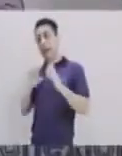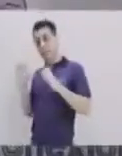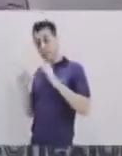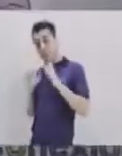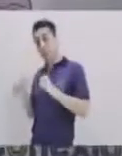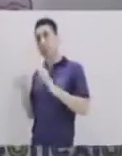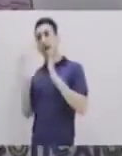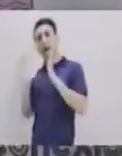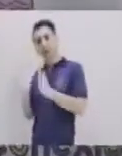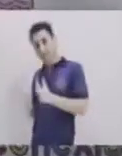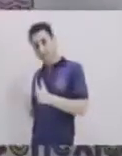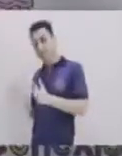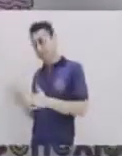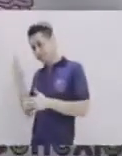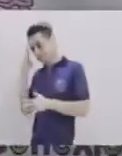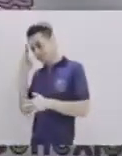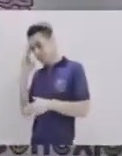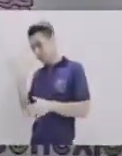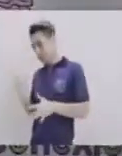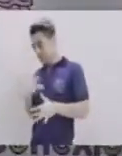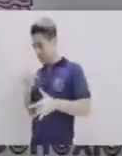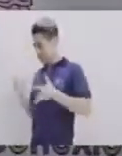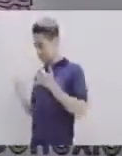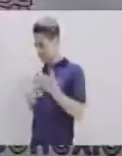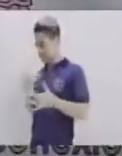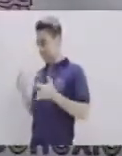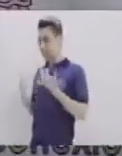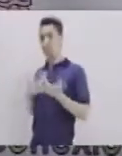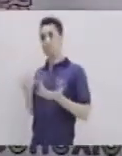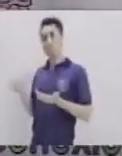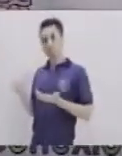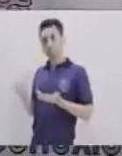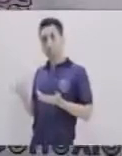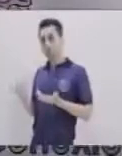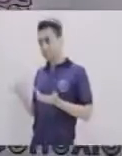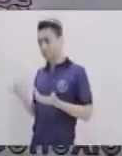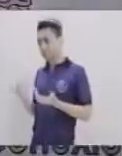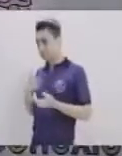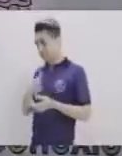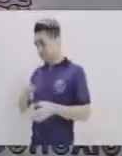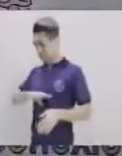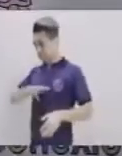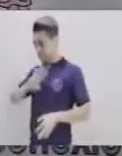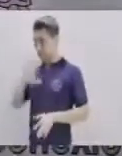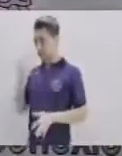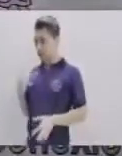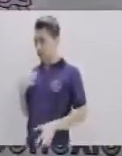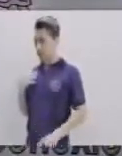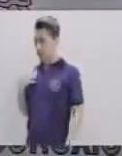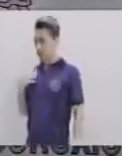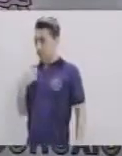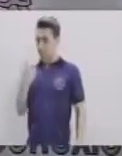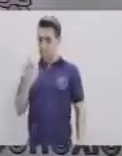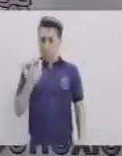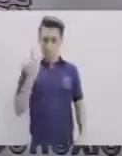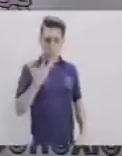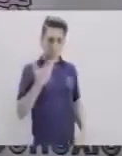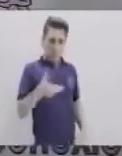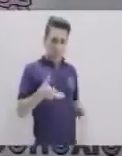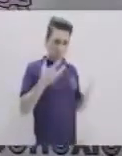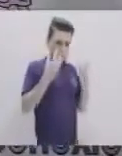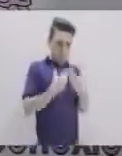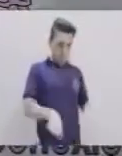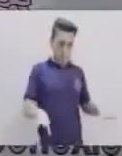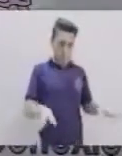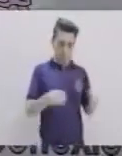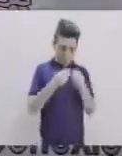hacen recordar ese sentimiento. ¿Qué sentiste tú? Puede ser cólera, puede ser enojo o pudo haber sido inclusive risa. Te pudiste